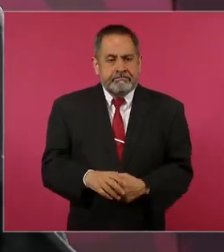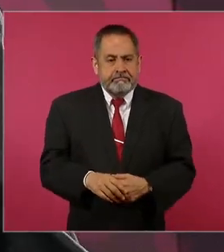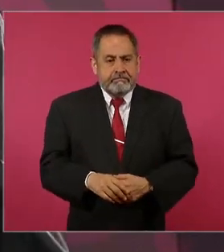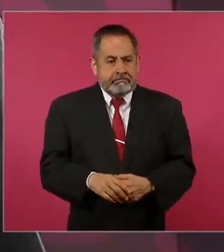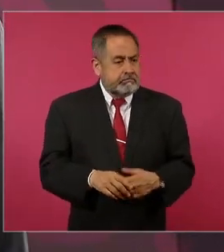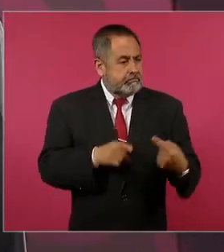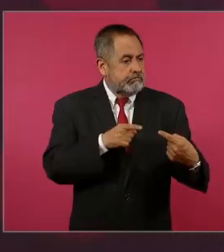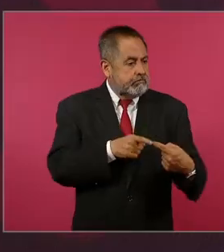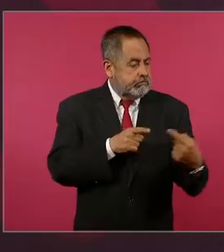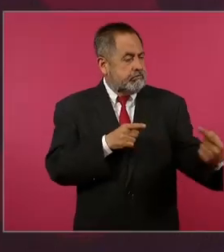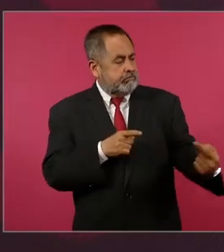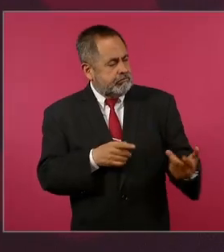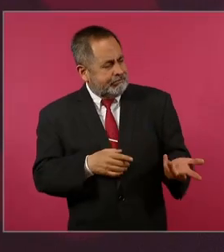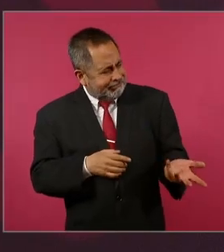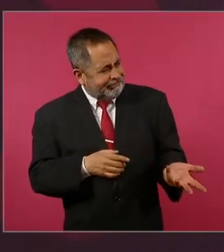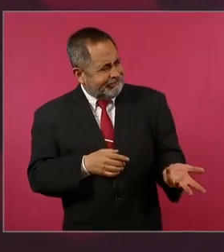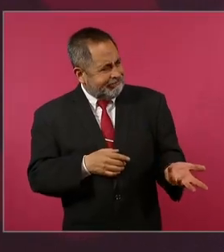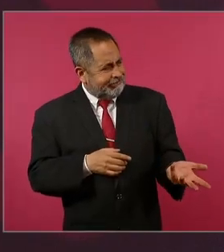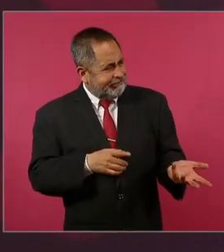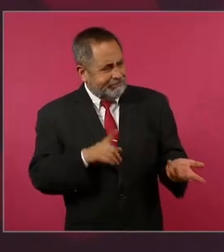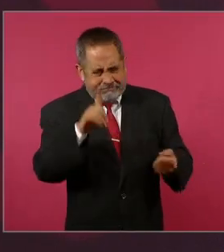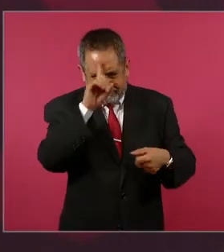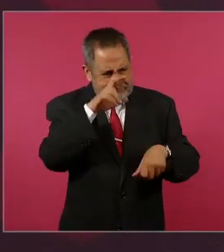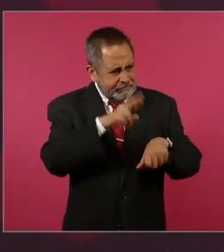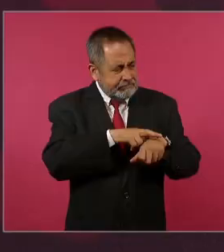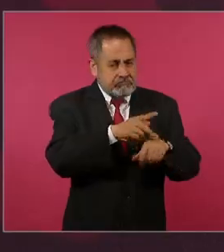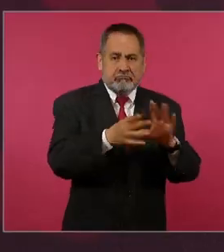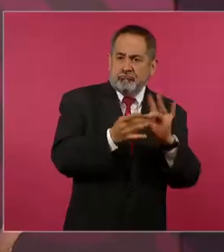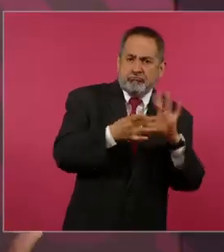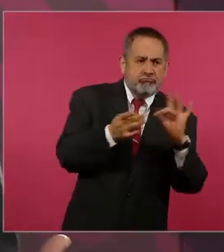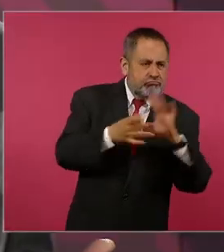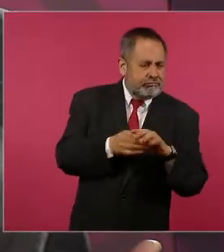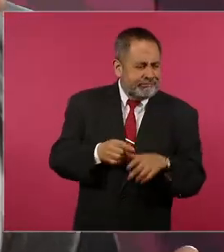la oposición, cómo